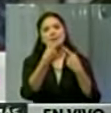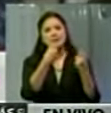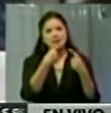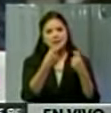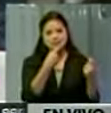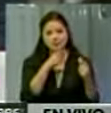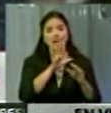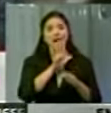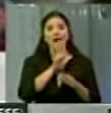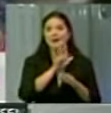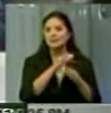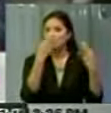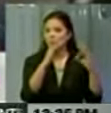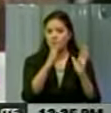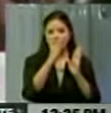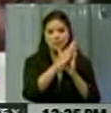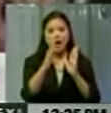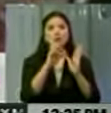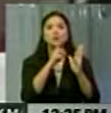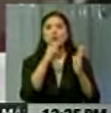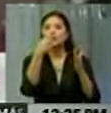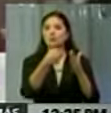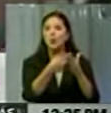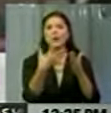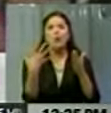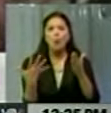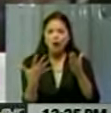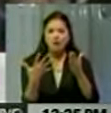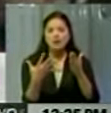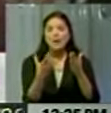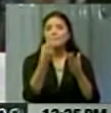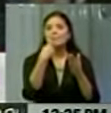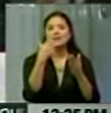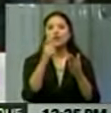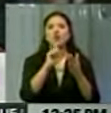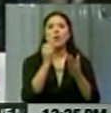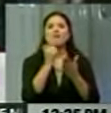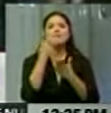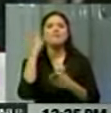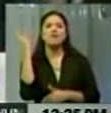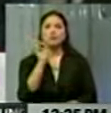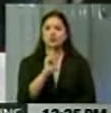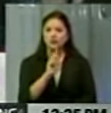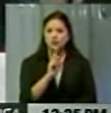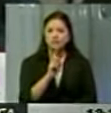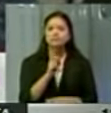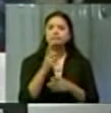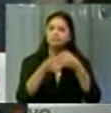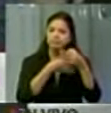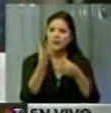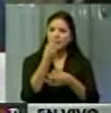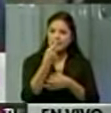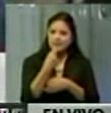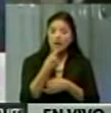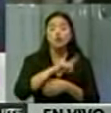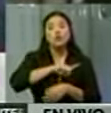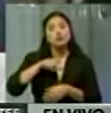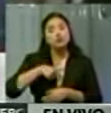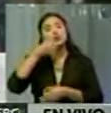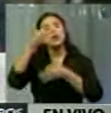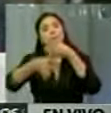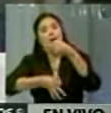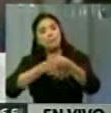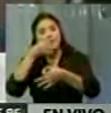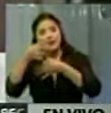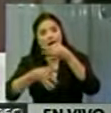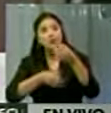cual el principio activo y su nombre es el nombre genérico. Sin embargo, hemos estado pedagógicamente explicándole a cada